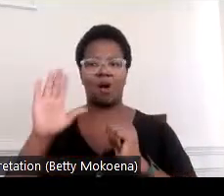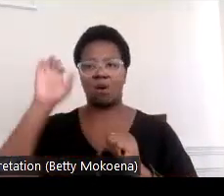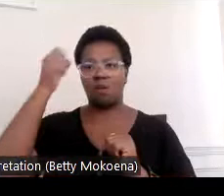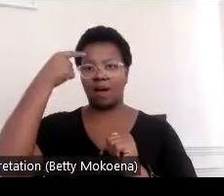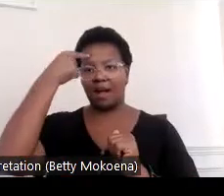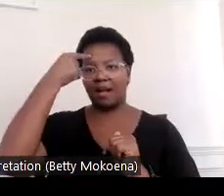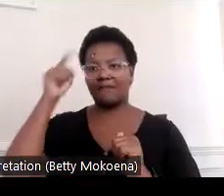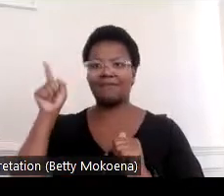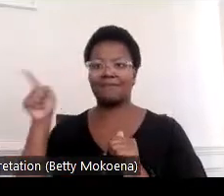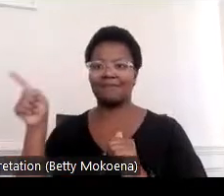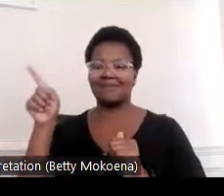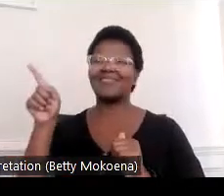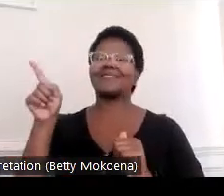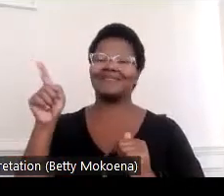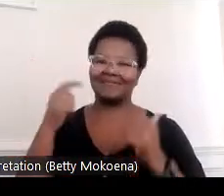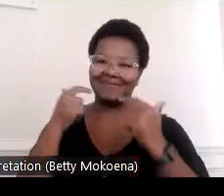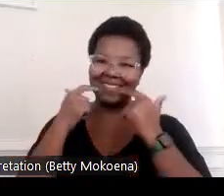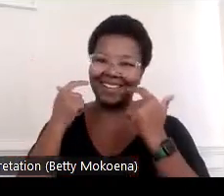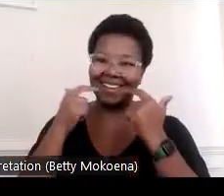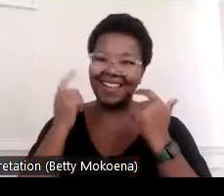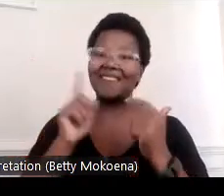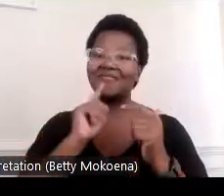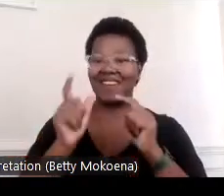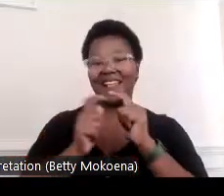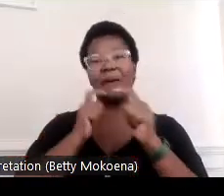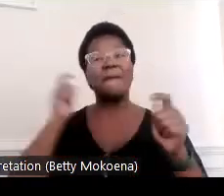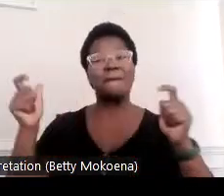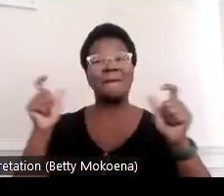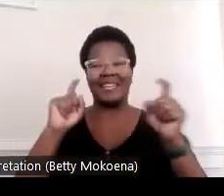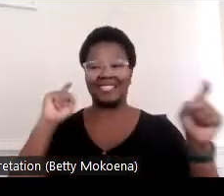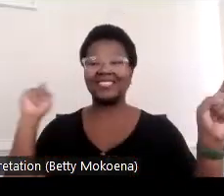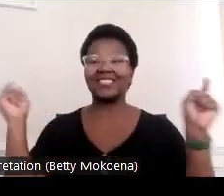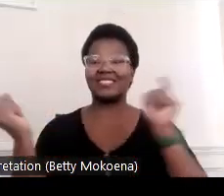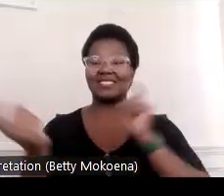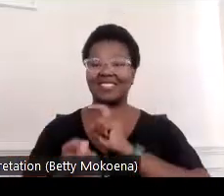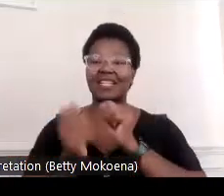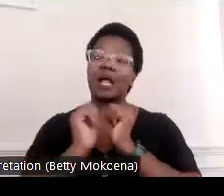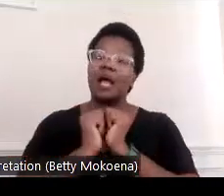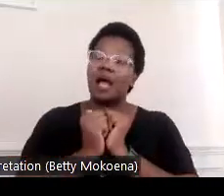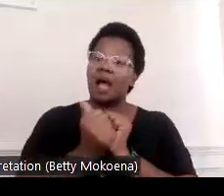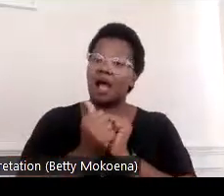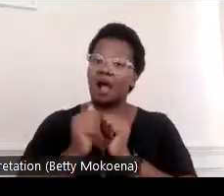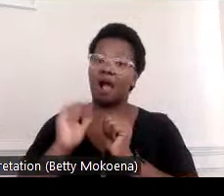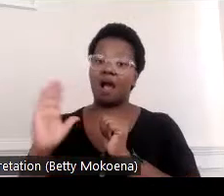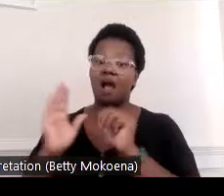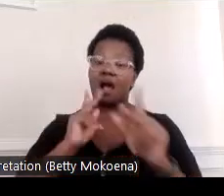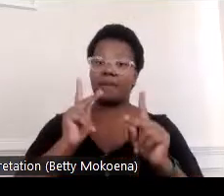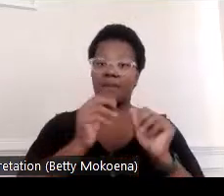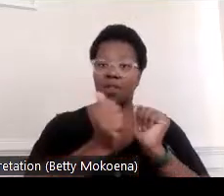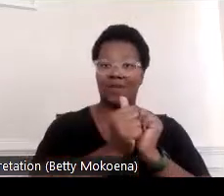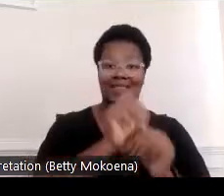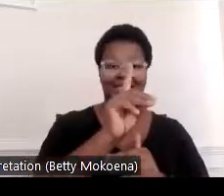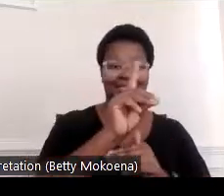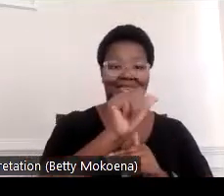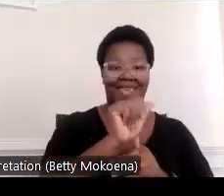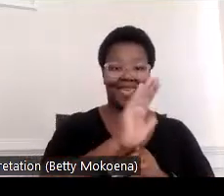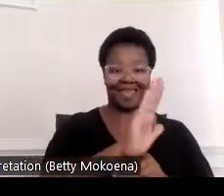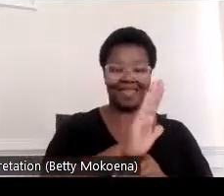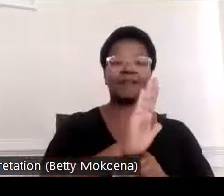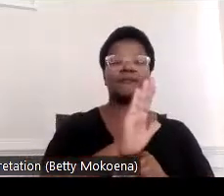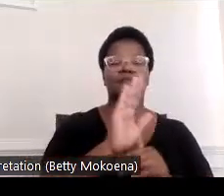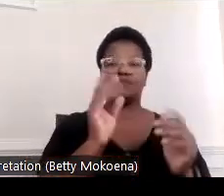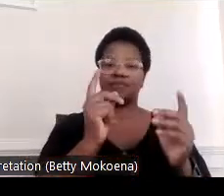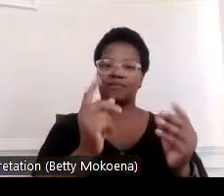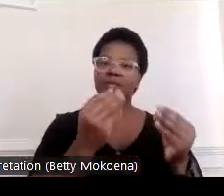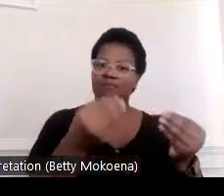en Cómo el gobierno ayuda es un cambio enormesísimo en